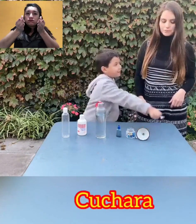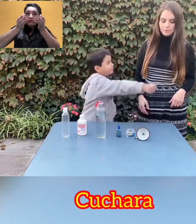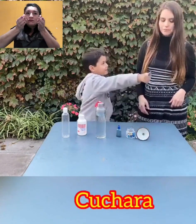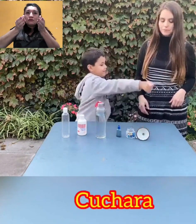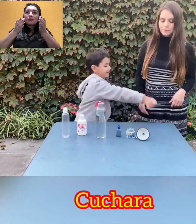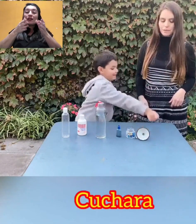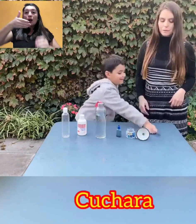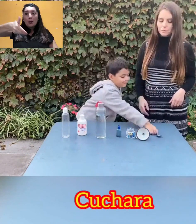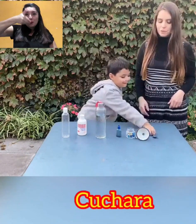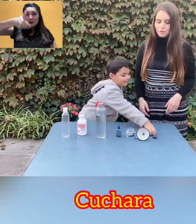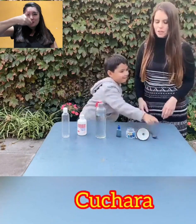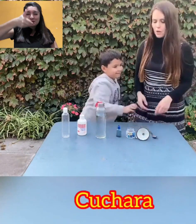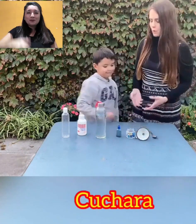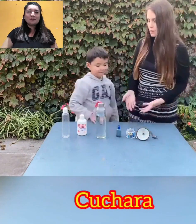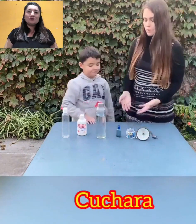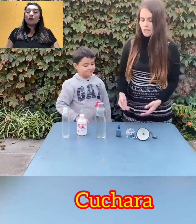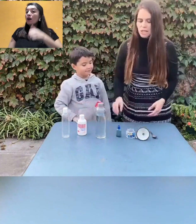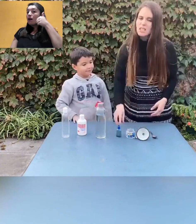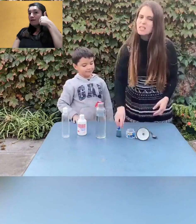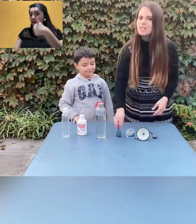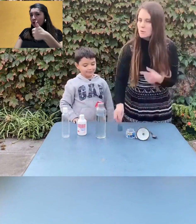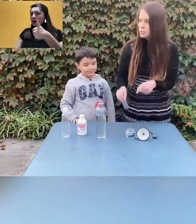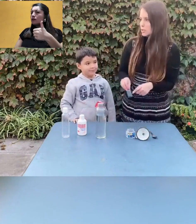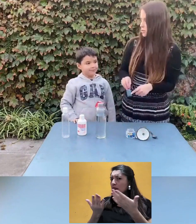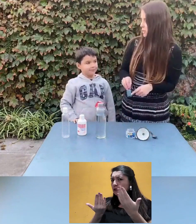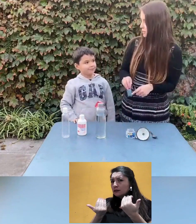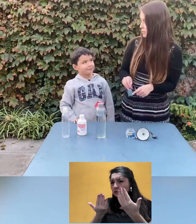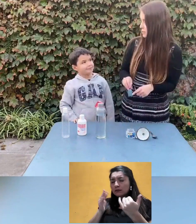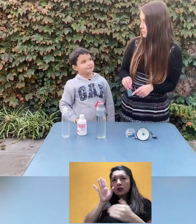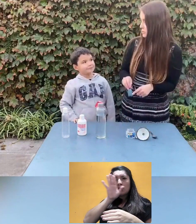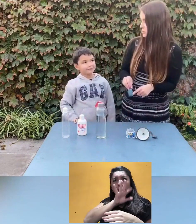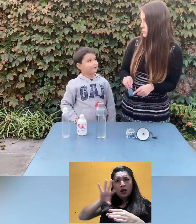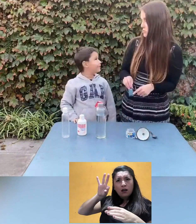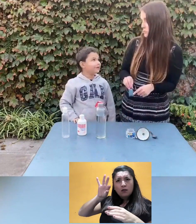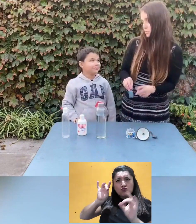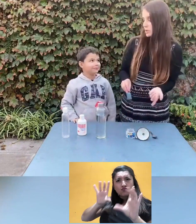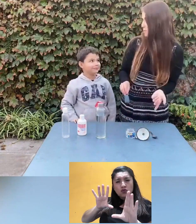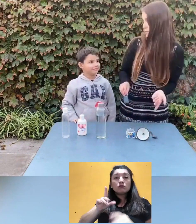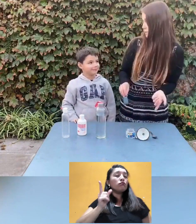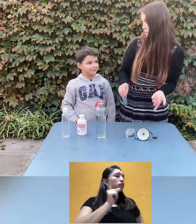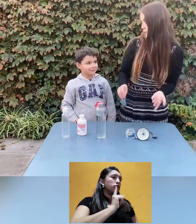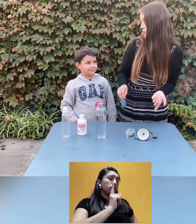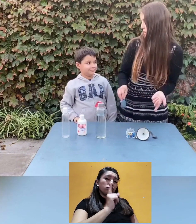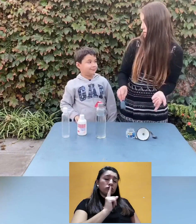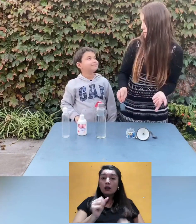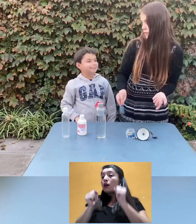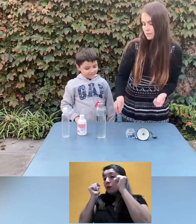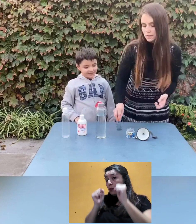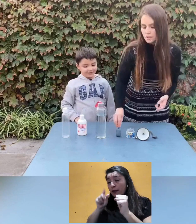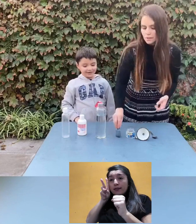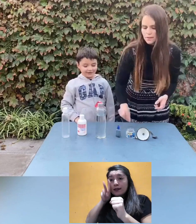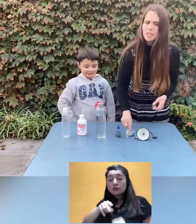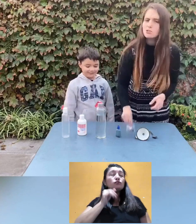una cuchara. Muy bien. Juanpi, ¿y necesitamos el colorante? No. Podemos hacerlo sin colorante, ¿verdad?